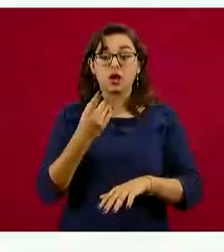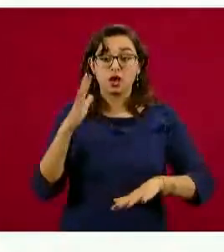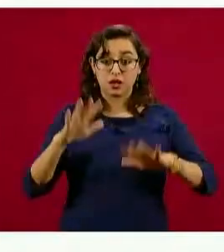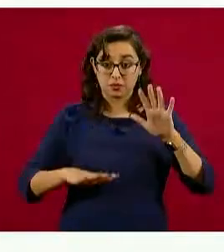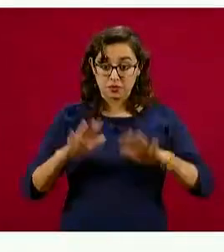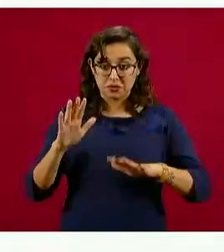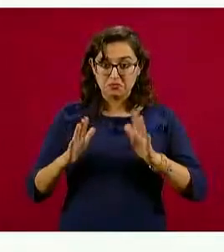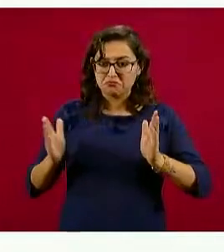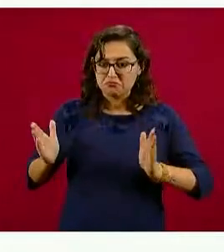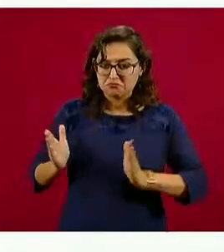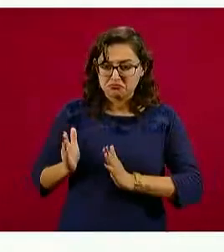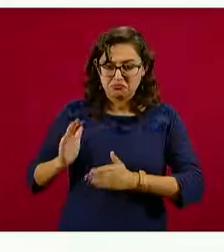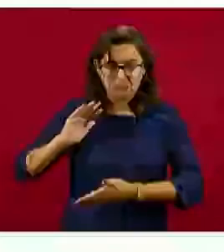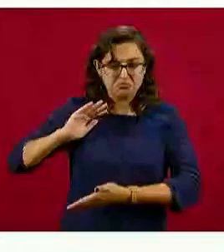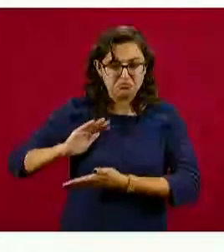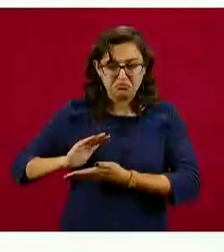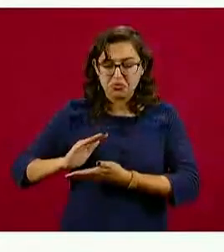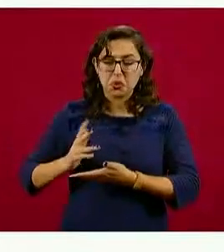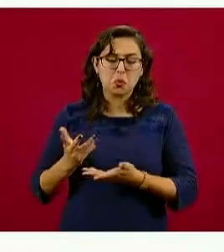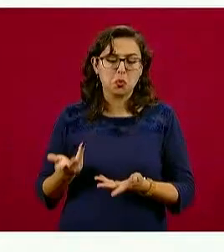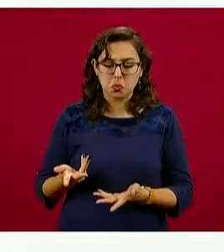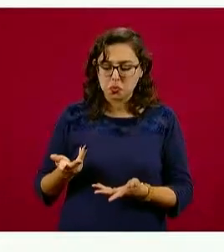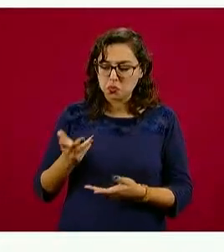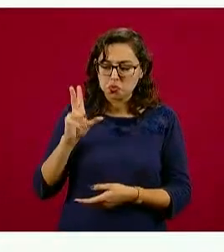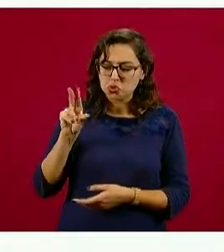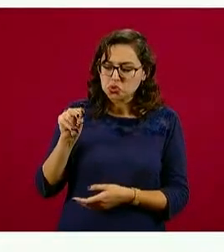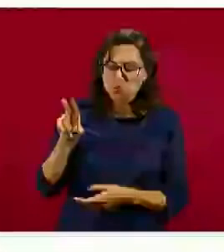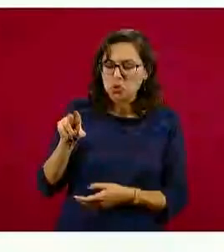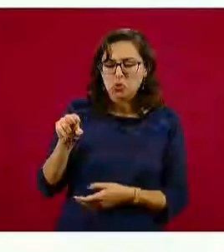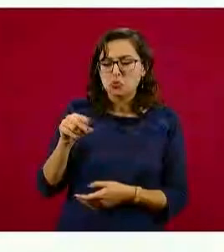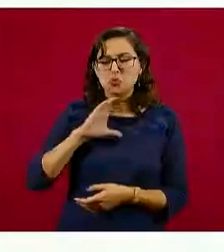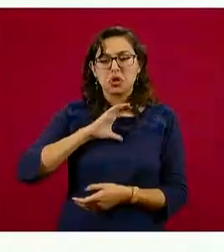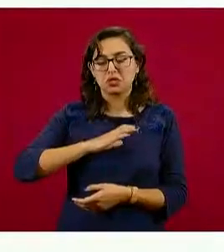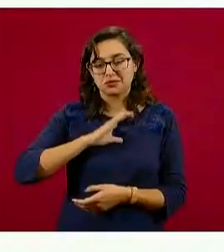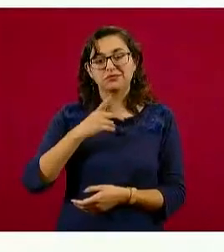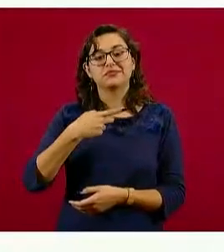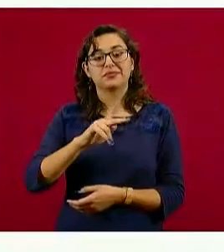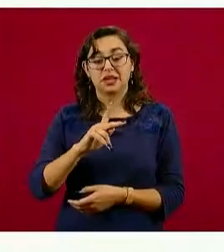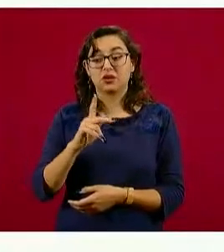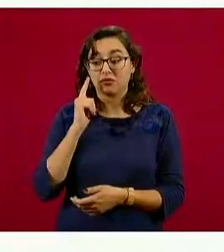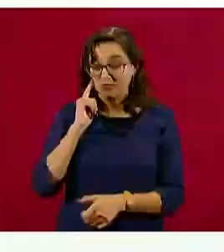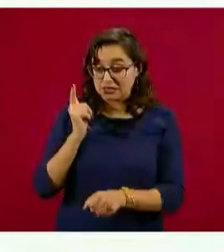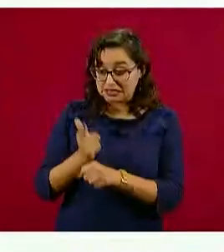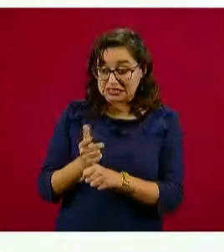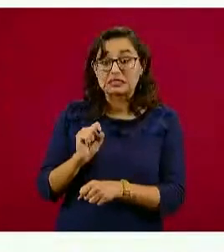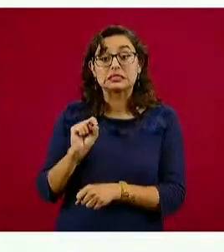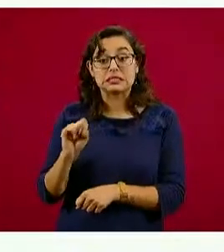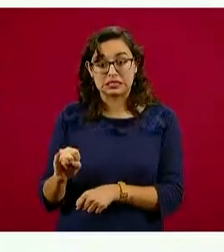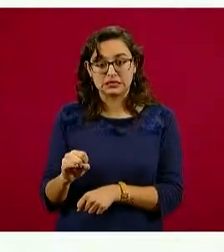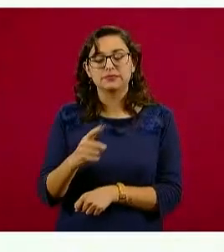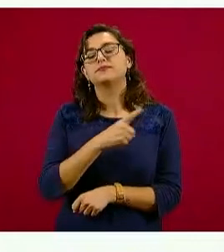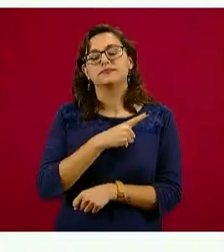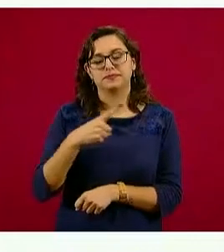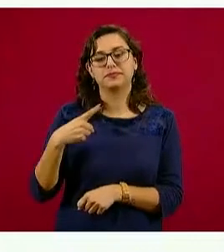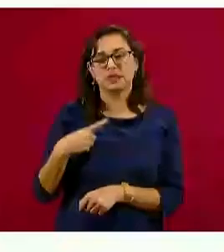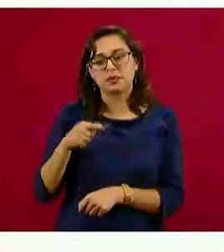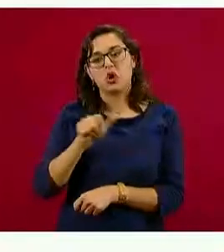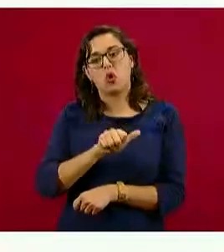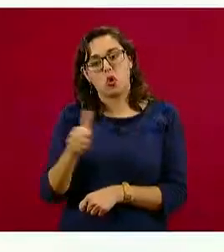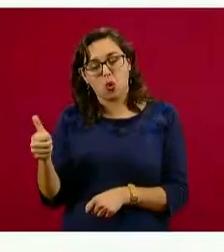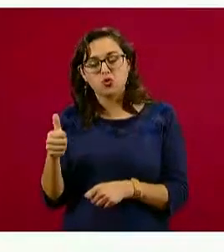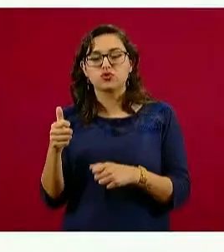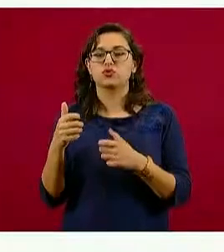salir totalmente negativos, en la gran mayoría de las veces, pero siempre que se detecta alguna alteración, también hay una serie de estudios que